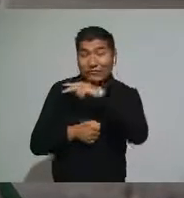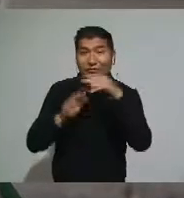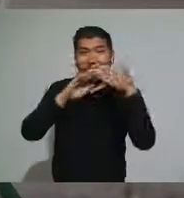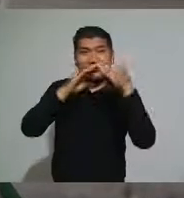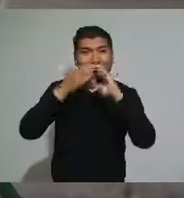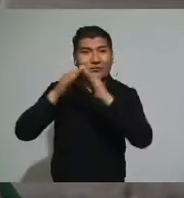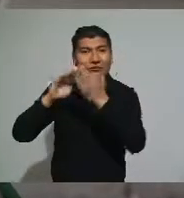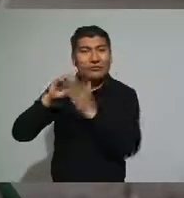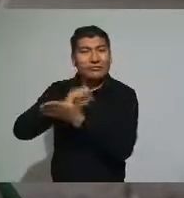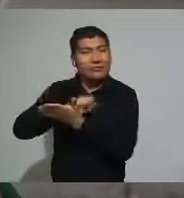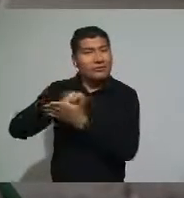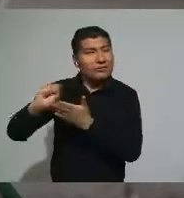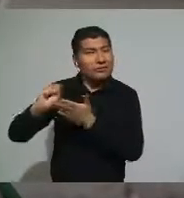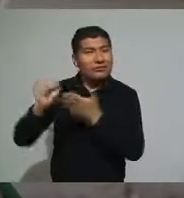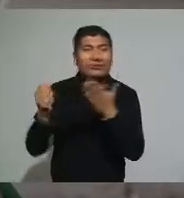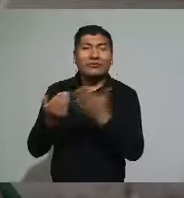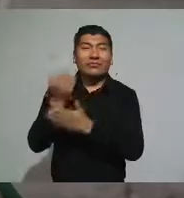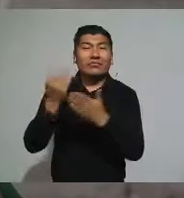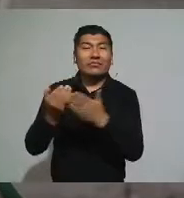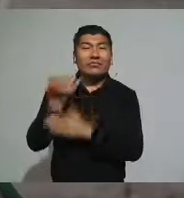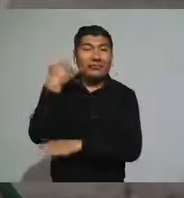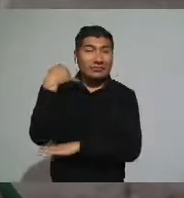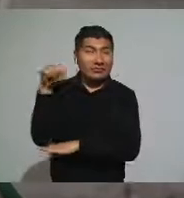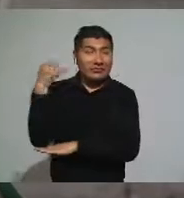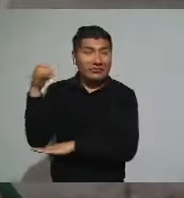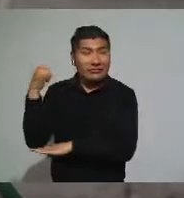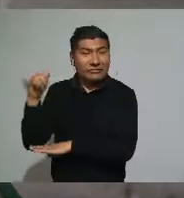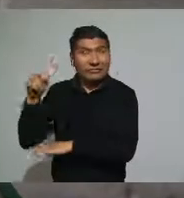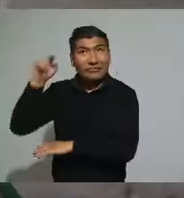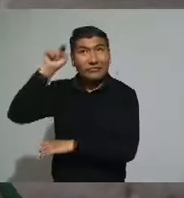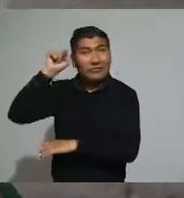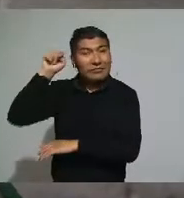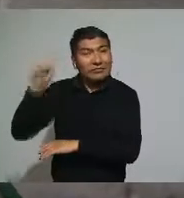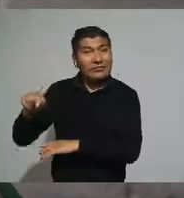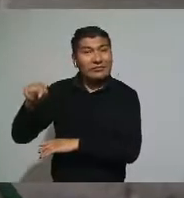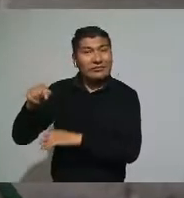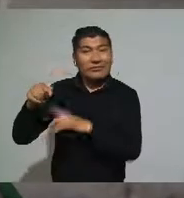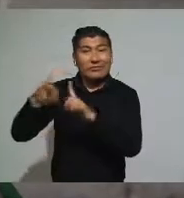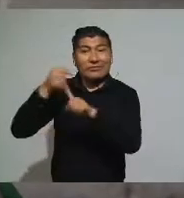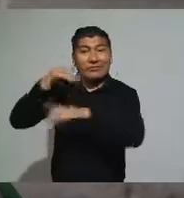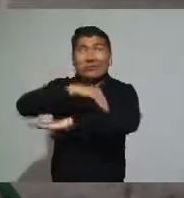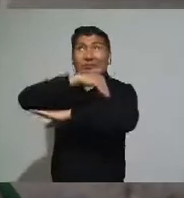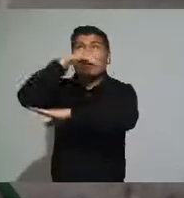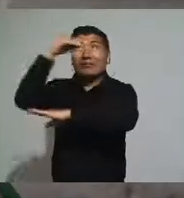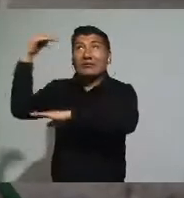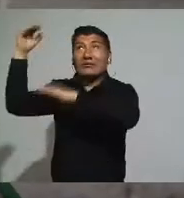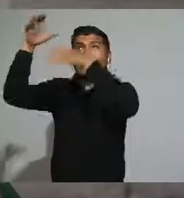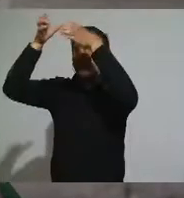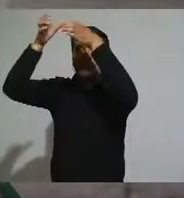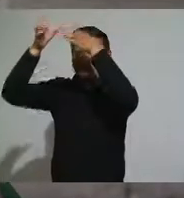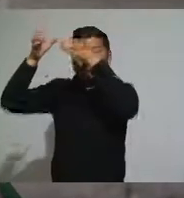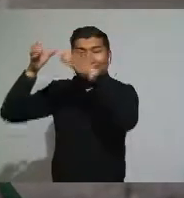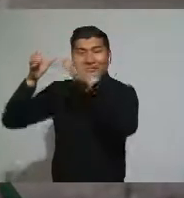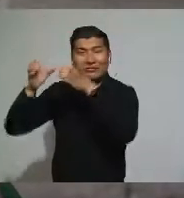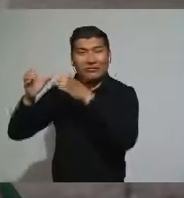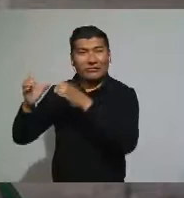santa, la nueva Jerusalén, que bajaba del cielo.